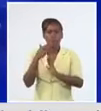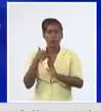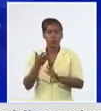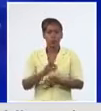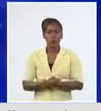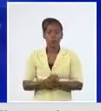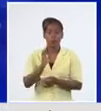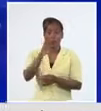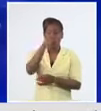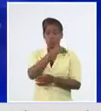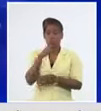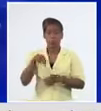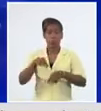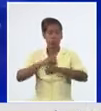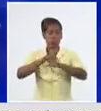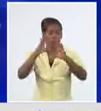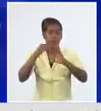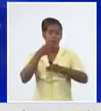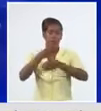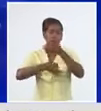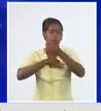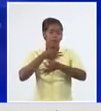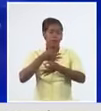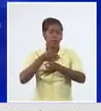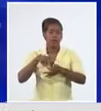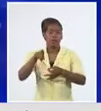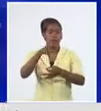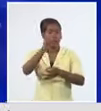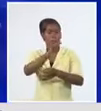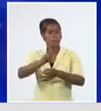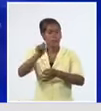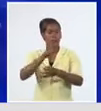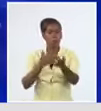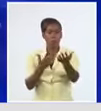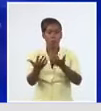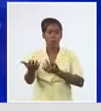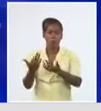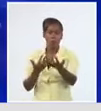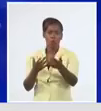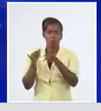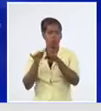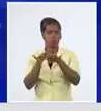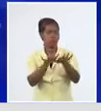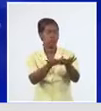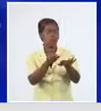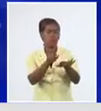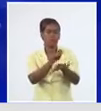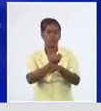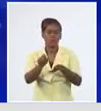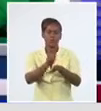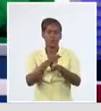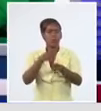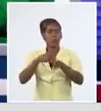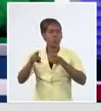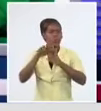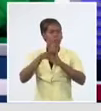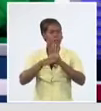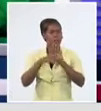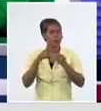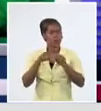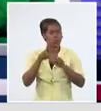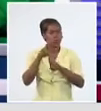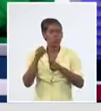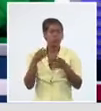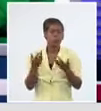Es necesario que la familia tome conciencia. Por supuesto. Fíjense, aun cuando hoy los